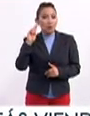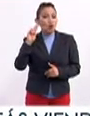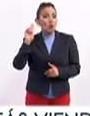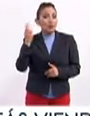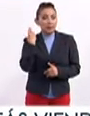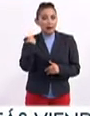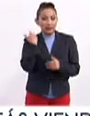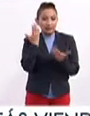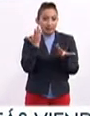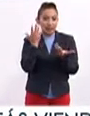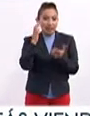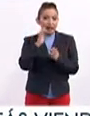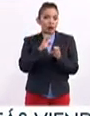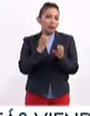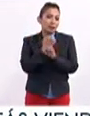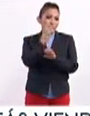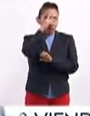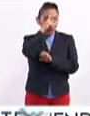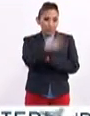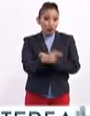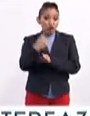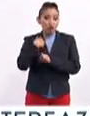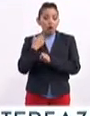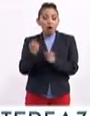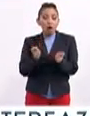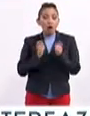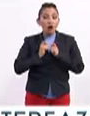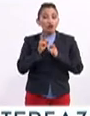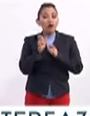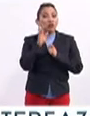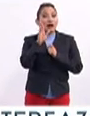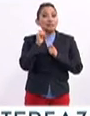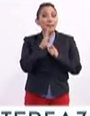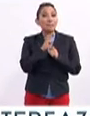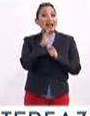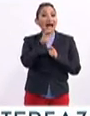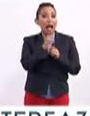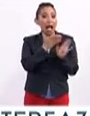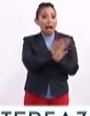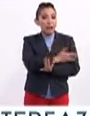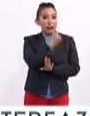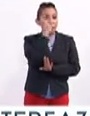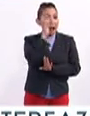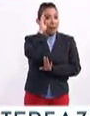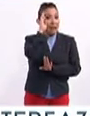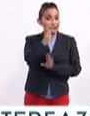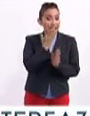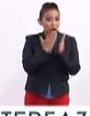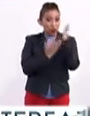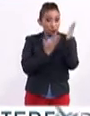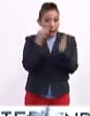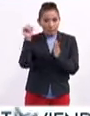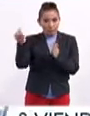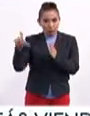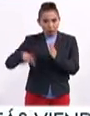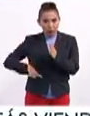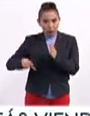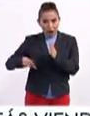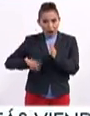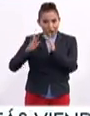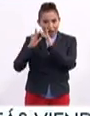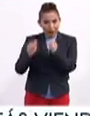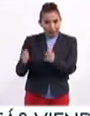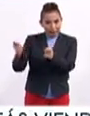Estado de México y lo que me permitió a mí acceder al doctorado fue también una beca que tuve para hacer una maestría por parte del gobierno